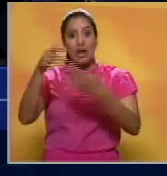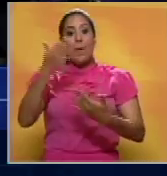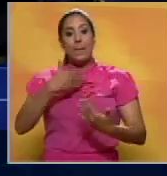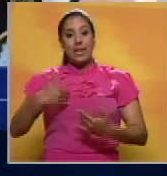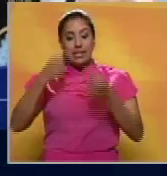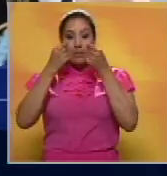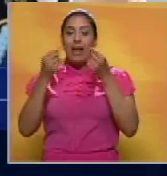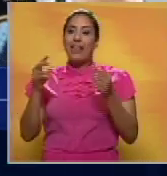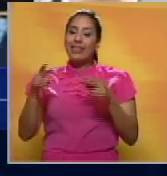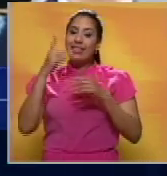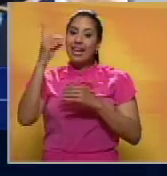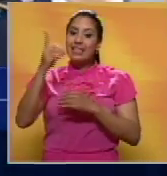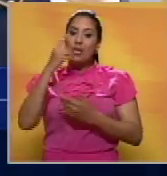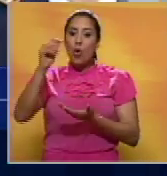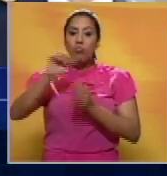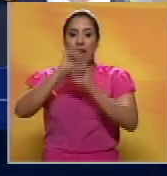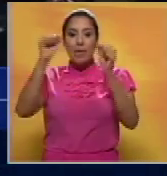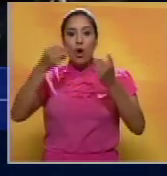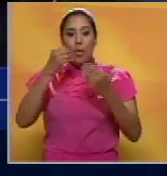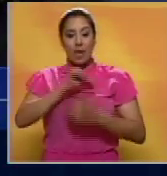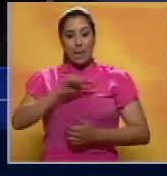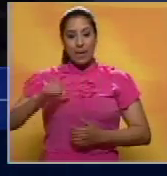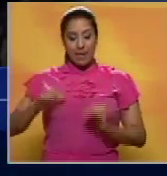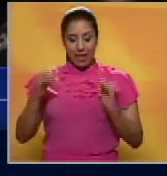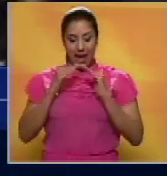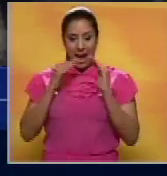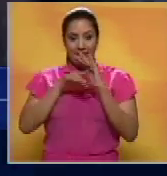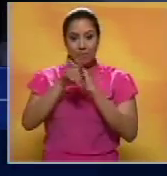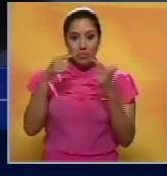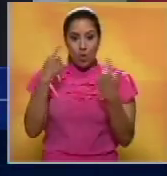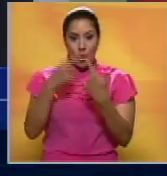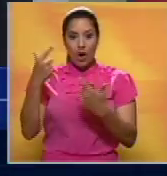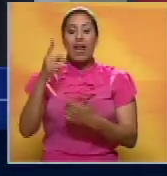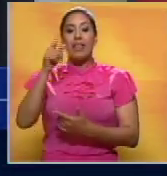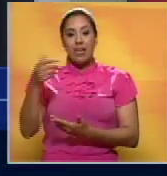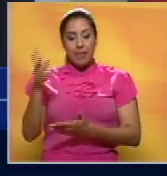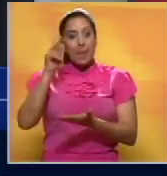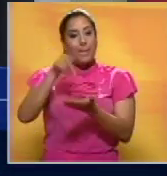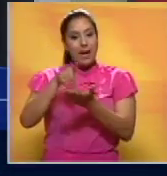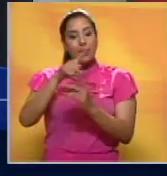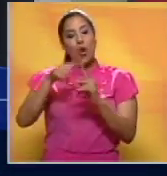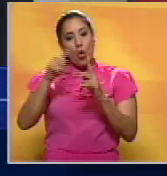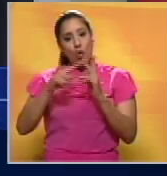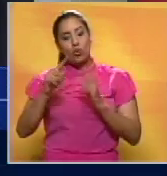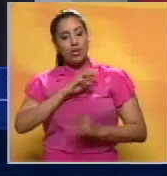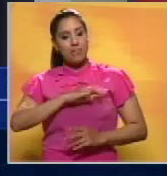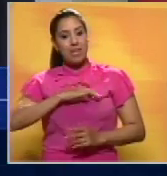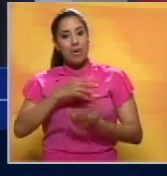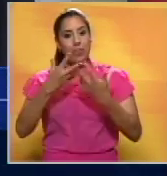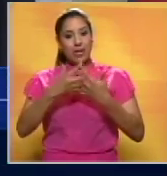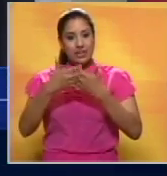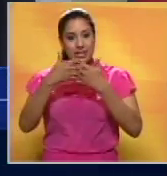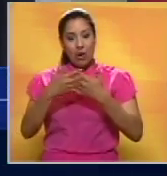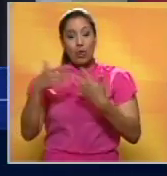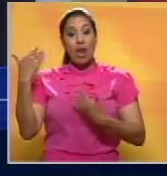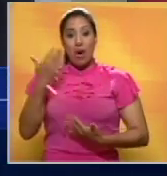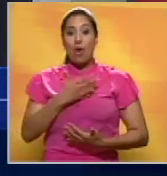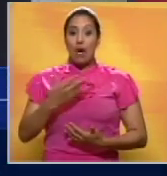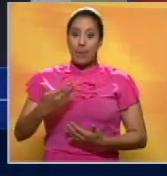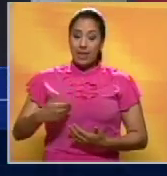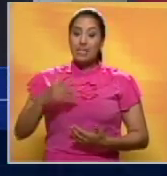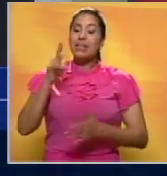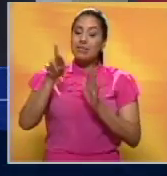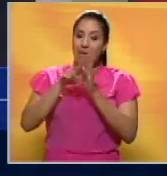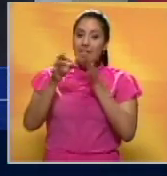mantuvo un desayuno en la residencia privada del vicepresidente Mike Pence, en la que también participaron otros miembros del gobierno estadounidense. El mandatario